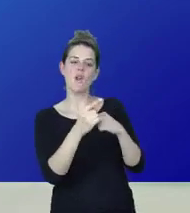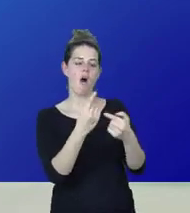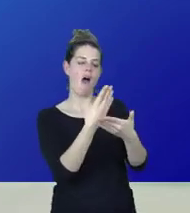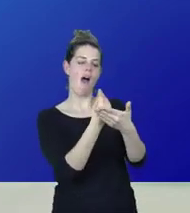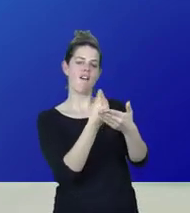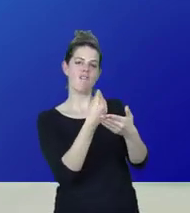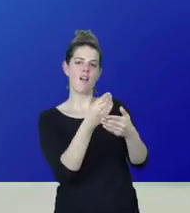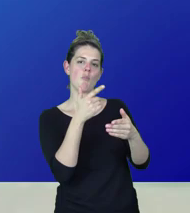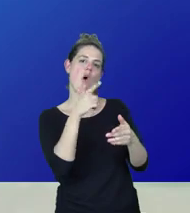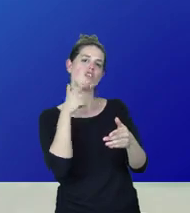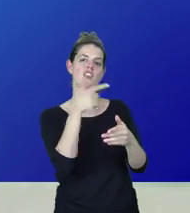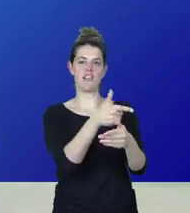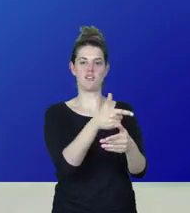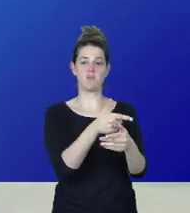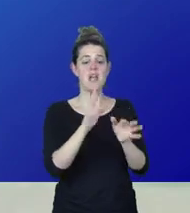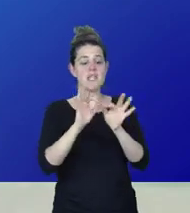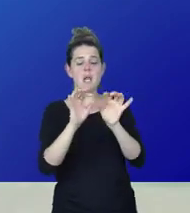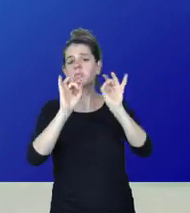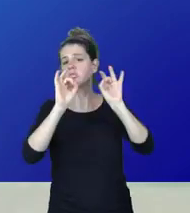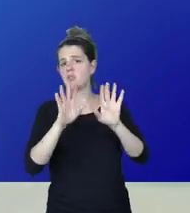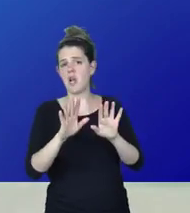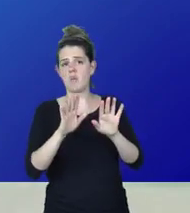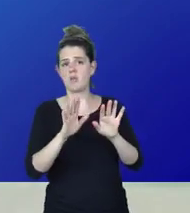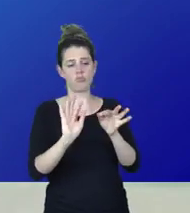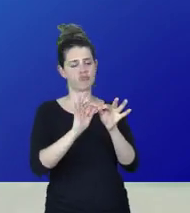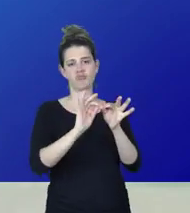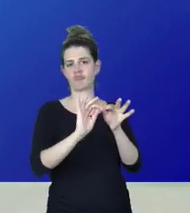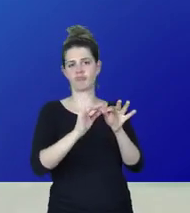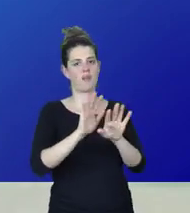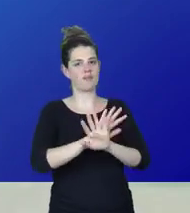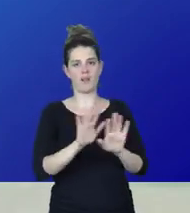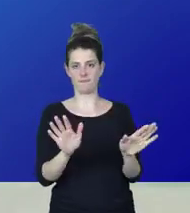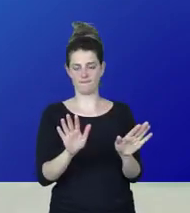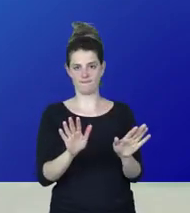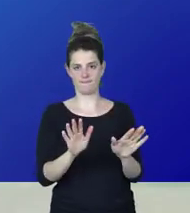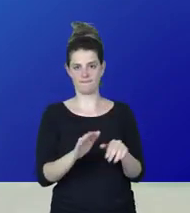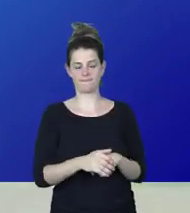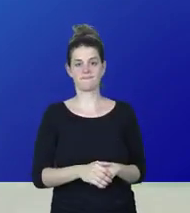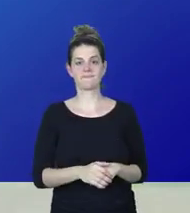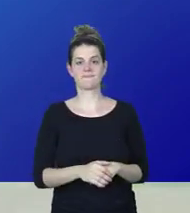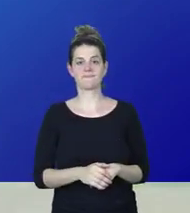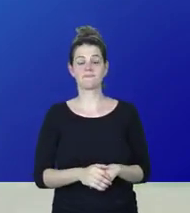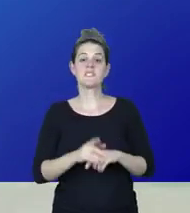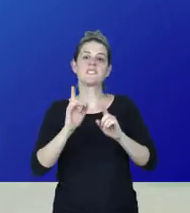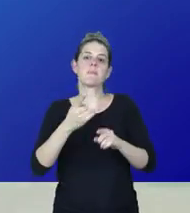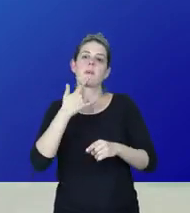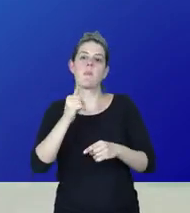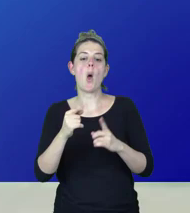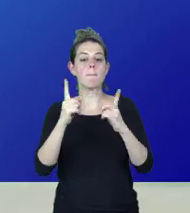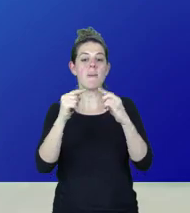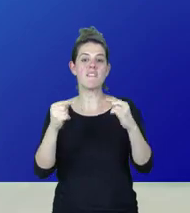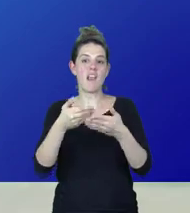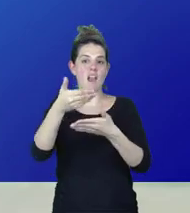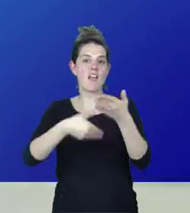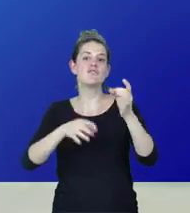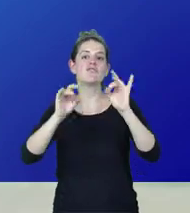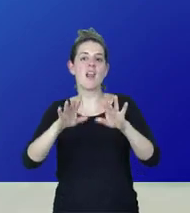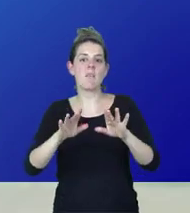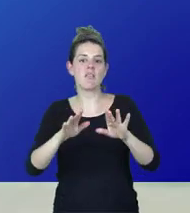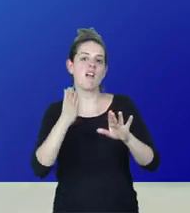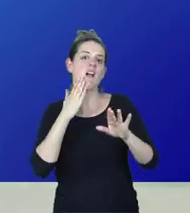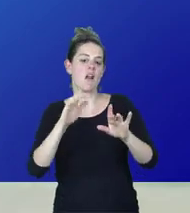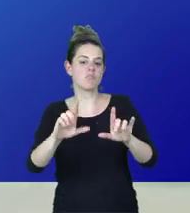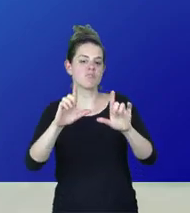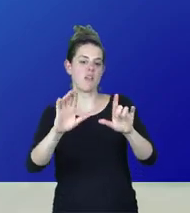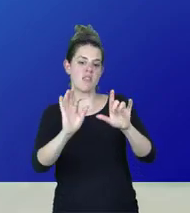esa persona y el intérprete está solamente para cumplir su función. Si el material queda solo con la imagen del intérprete, esto no